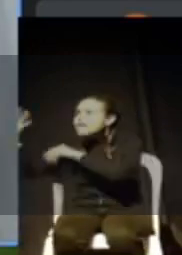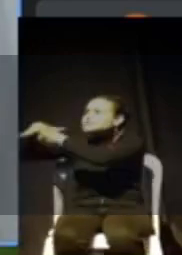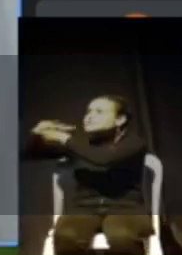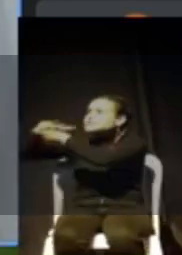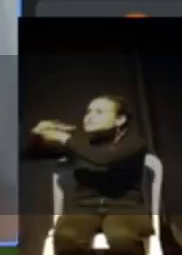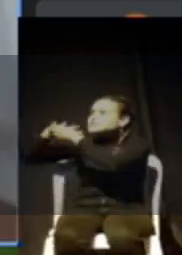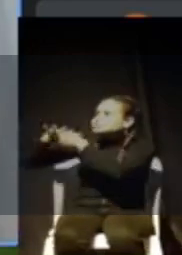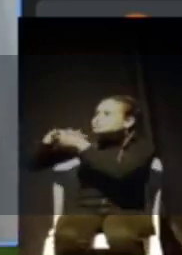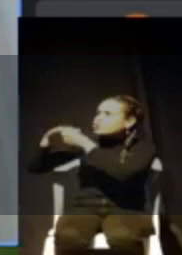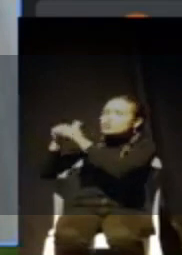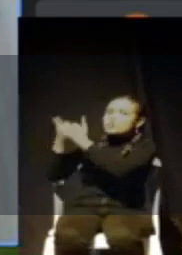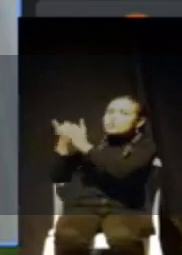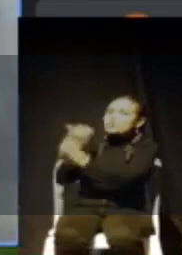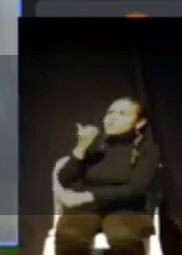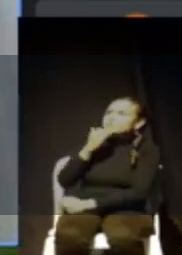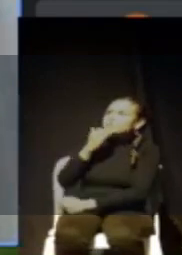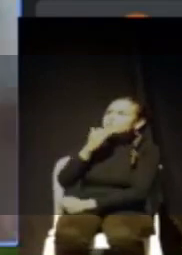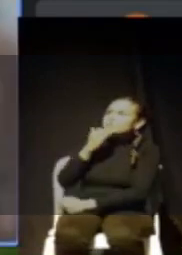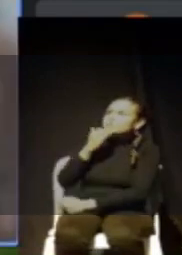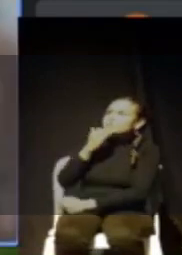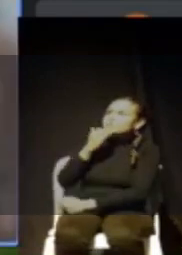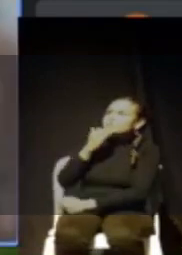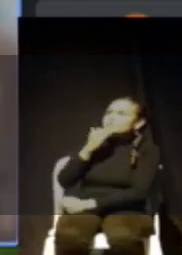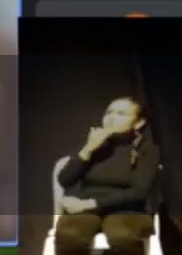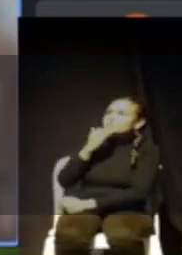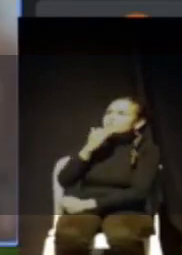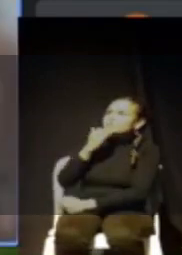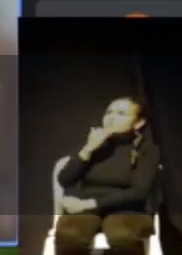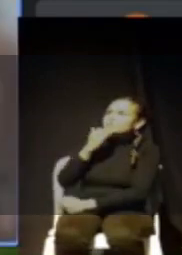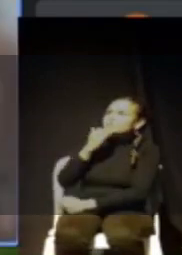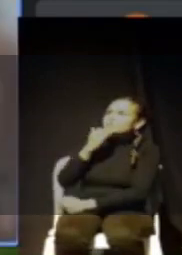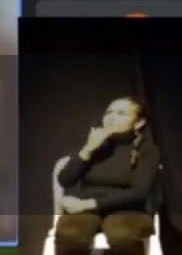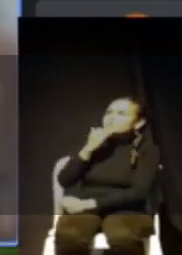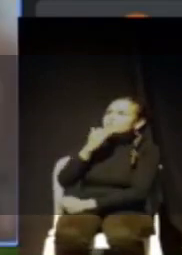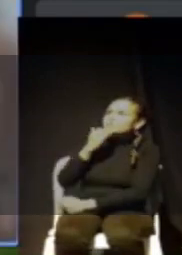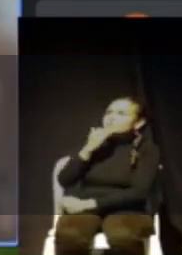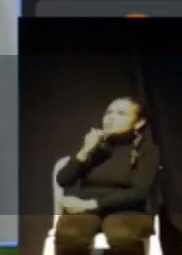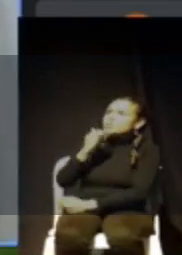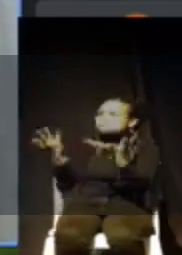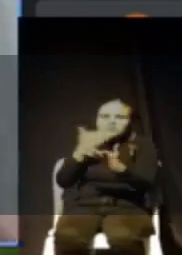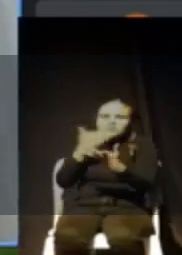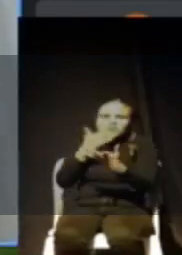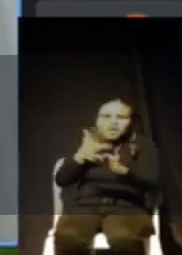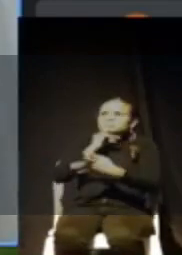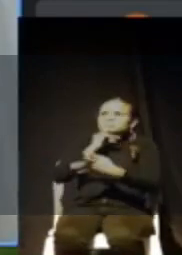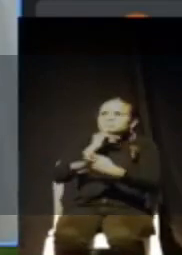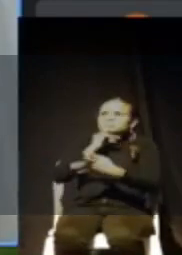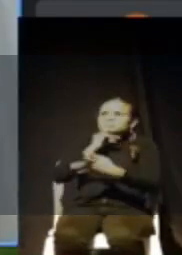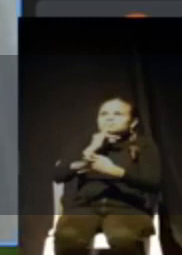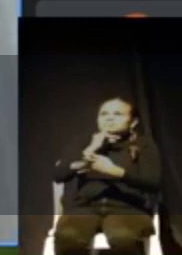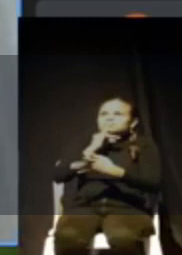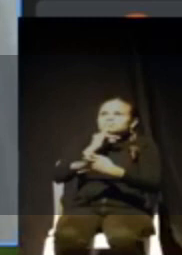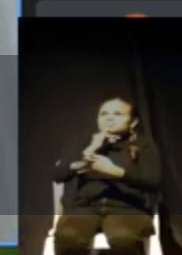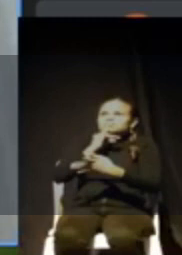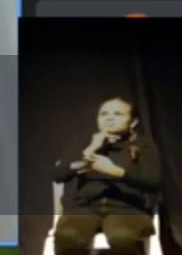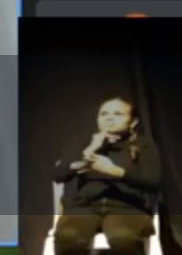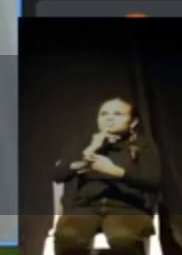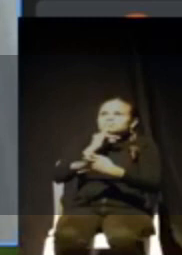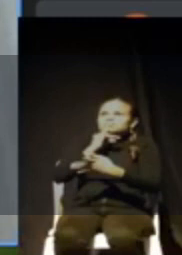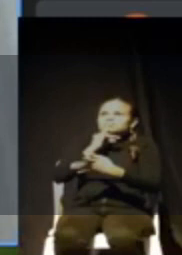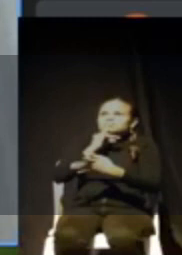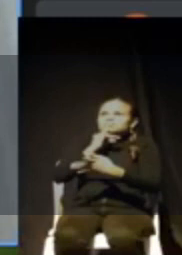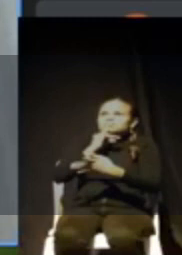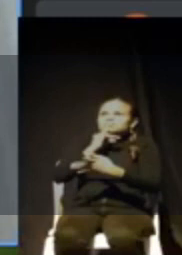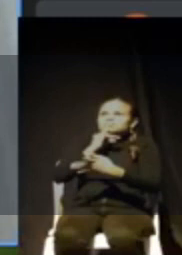vinculación con ese mundo exterior, ¿cierto? Desde la enseñanza de los idiomas, el inglés y cualquiera otro, pues cómo debe comprender